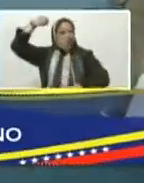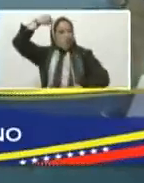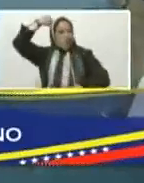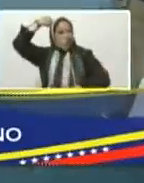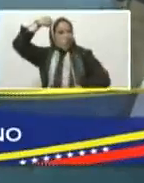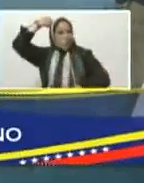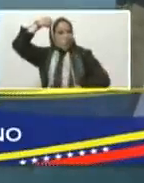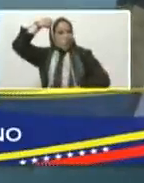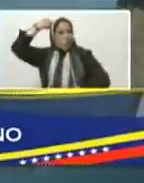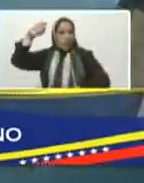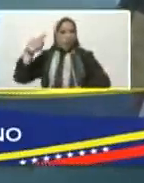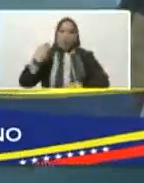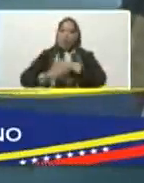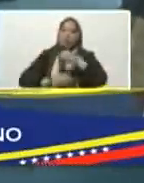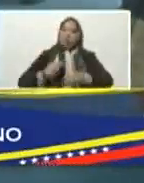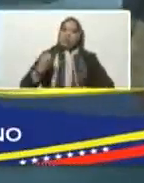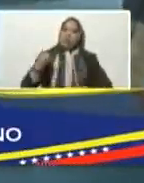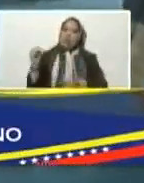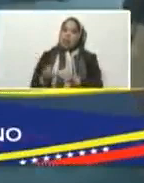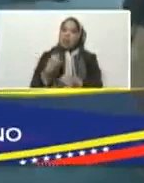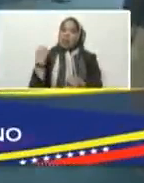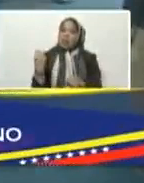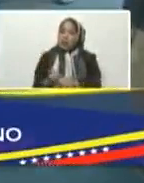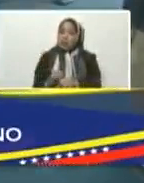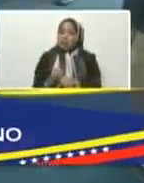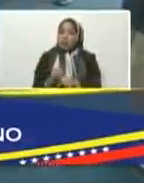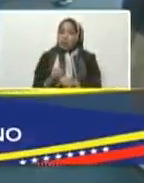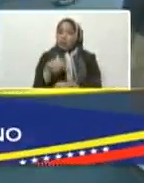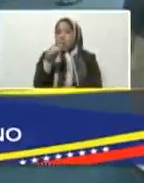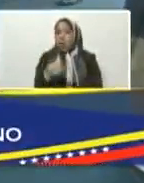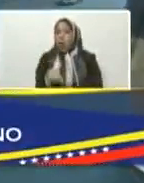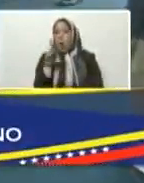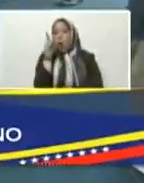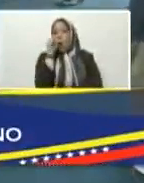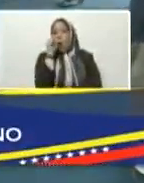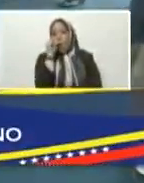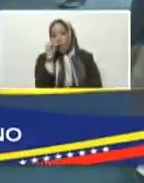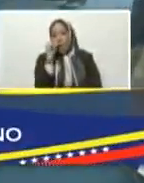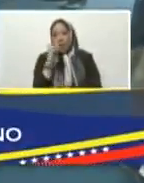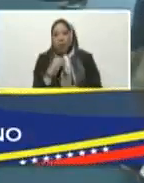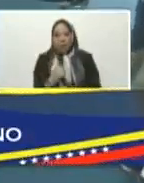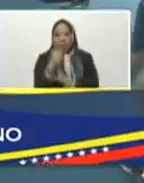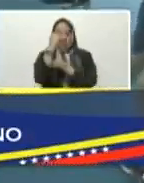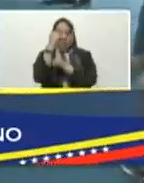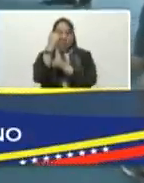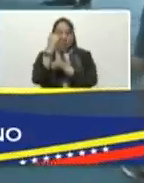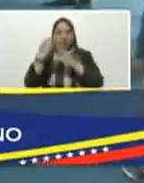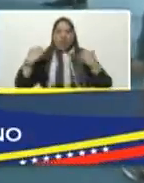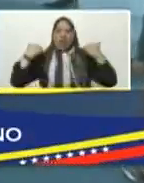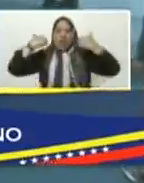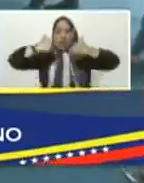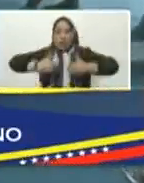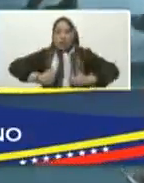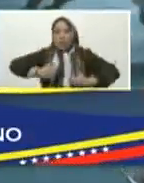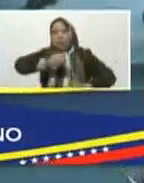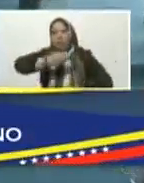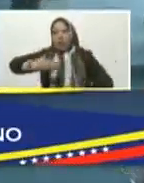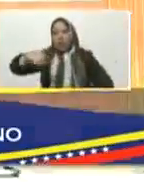en reconocimiento a la labor de este hombre héroe de las batas blancas de Cuba en